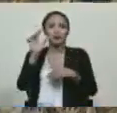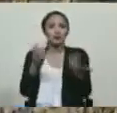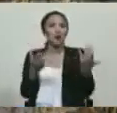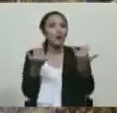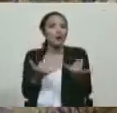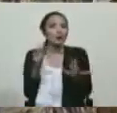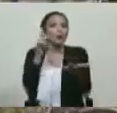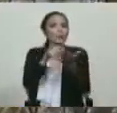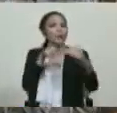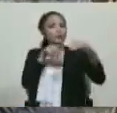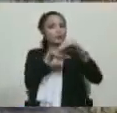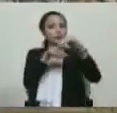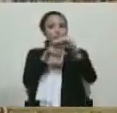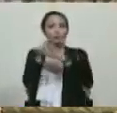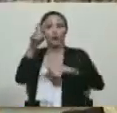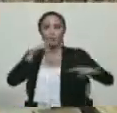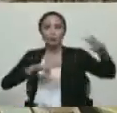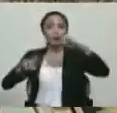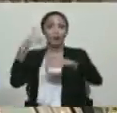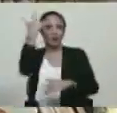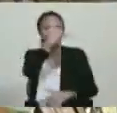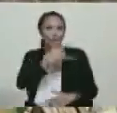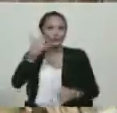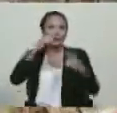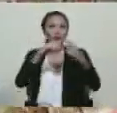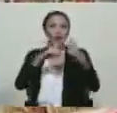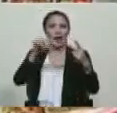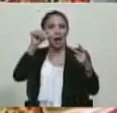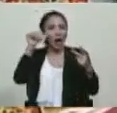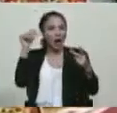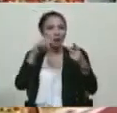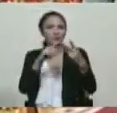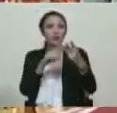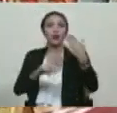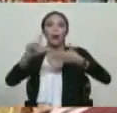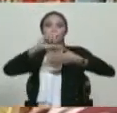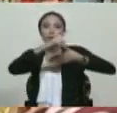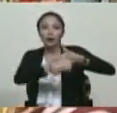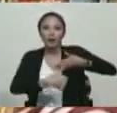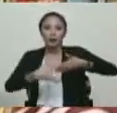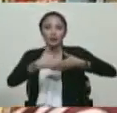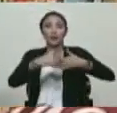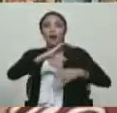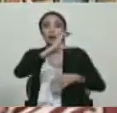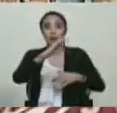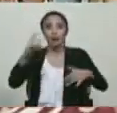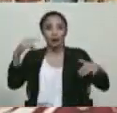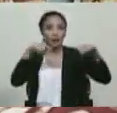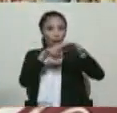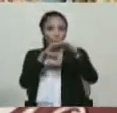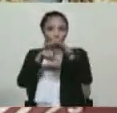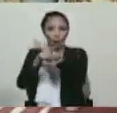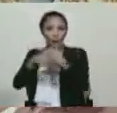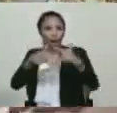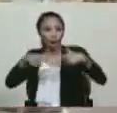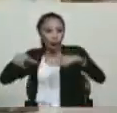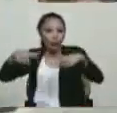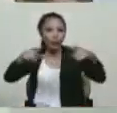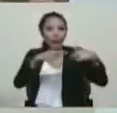Ahorita vamos a seguir desde África, desde Asia, desde América Latina y el Caribe.